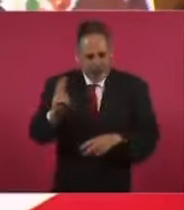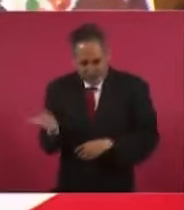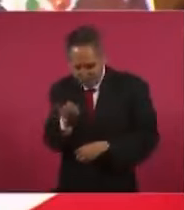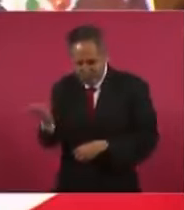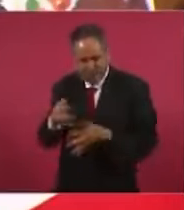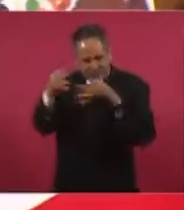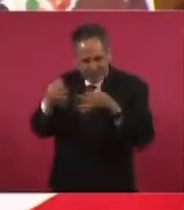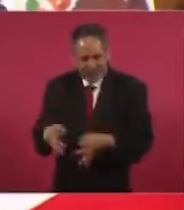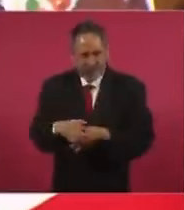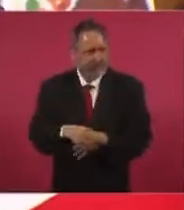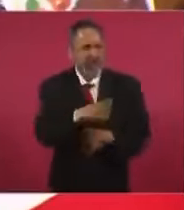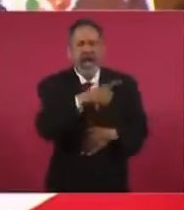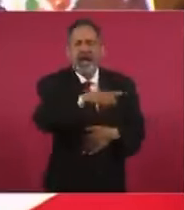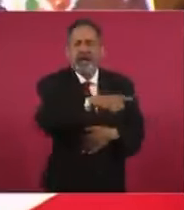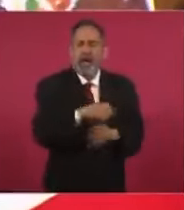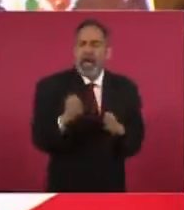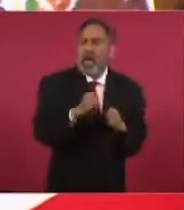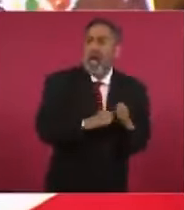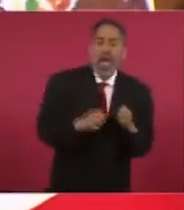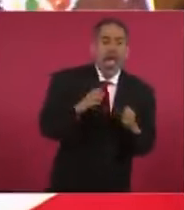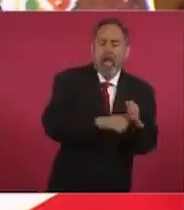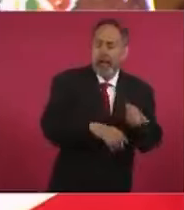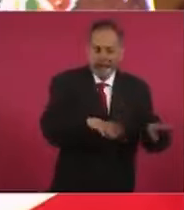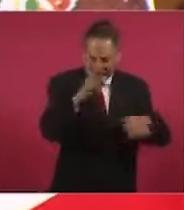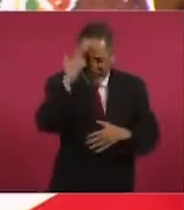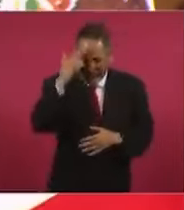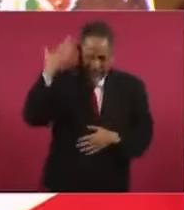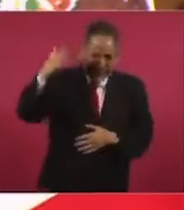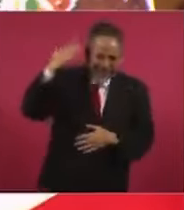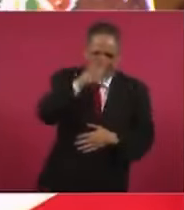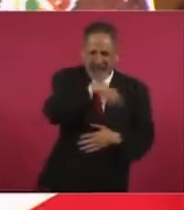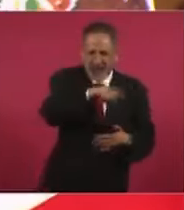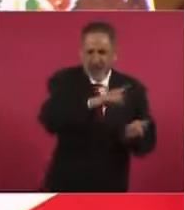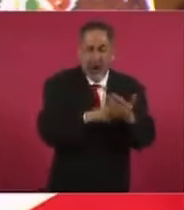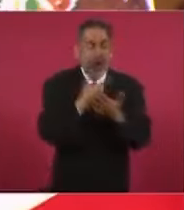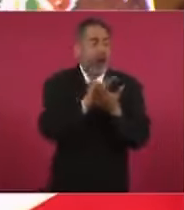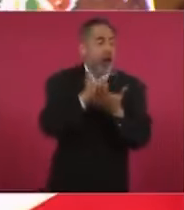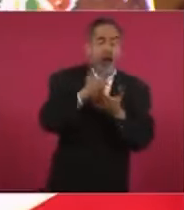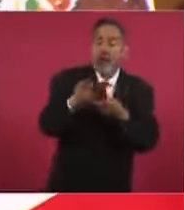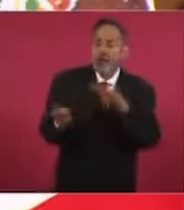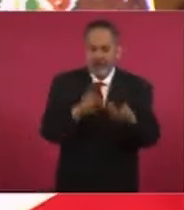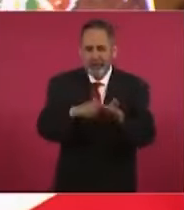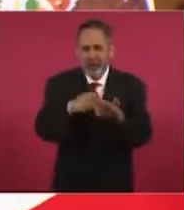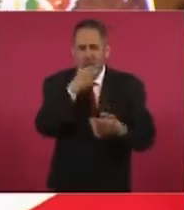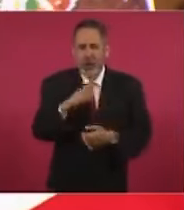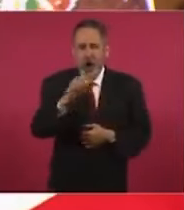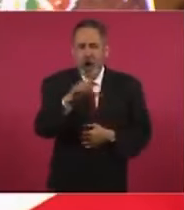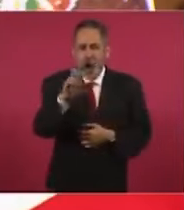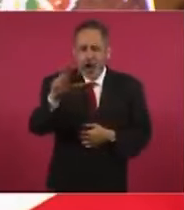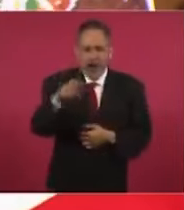para autoengañarse. ¿Se acuerdan? Las encuestas de Massey Kohler.